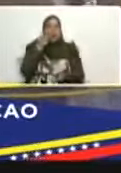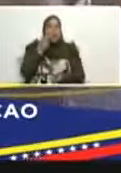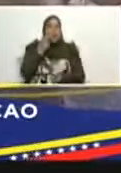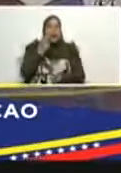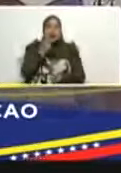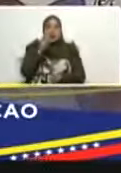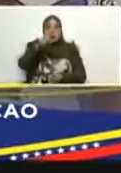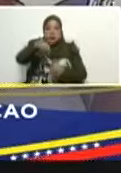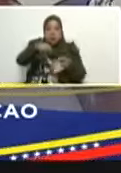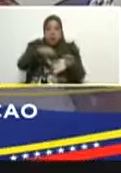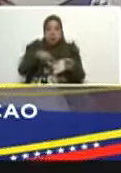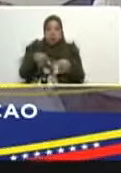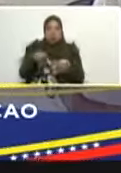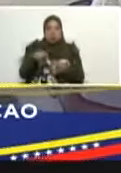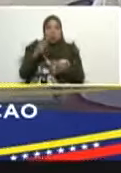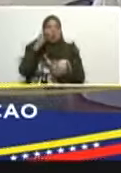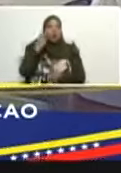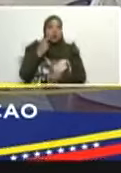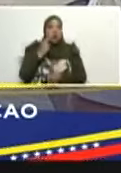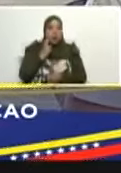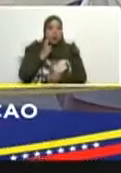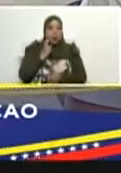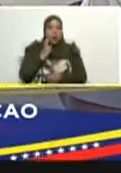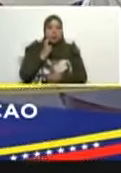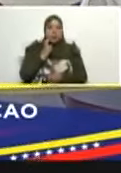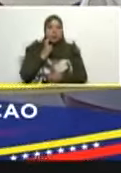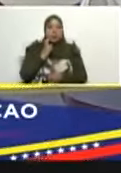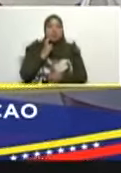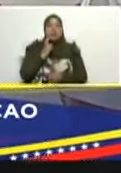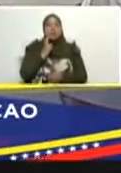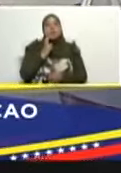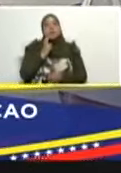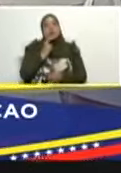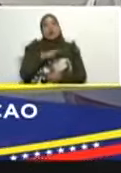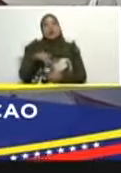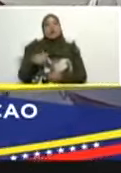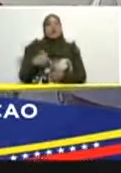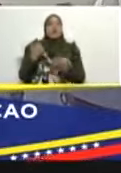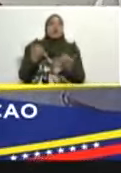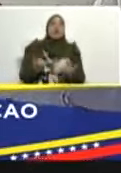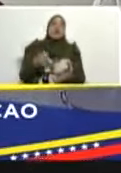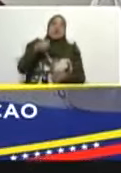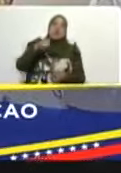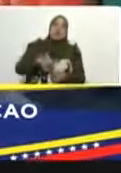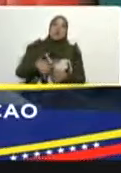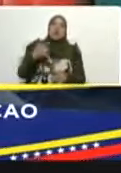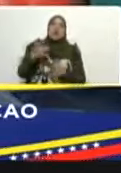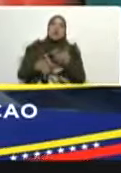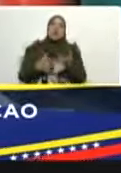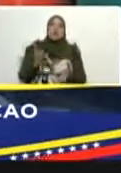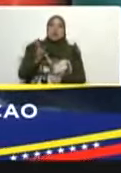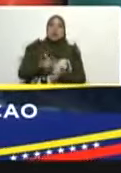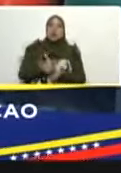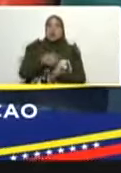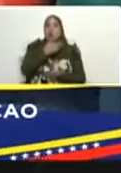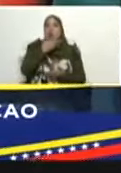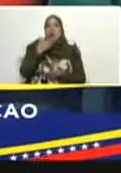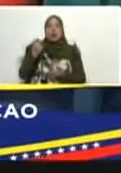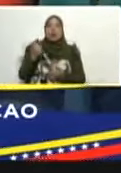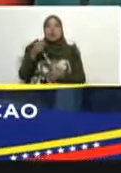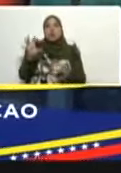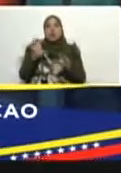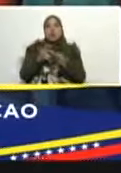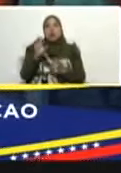No me queda más que decir que con esta gran red de cacaoteros nosotros entonces estaremos teniendo nuestra gran